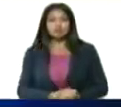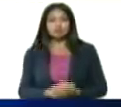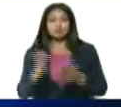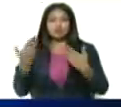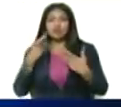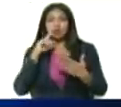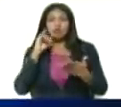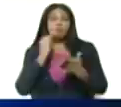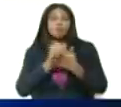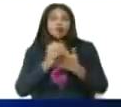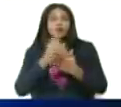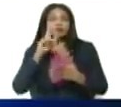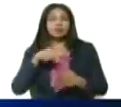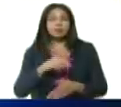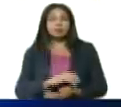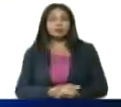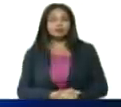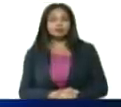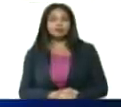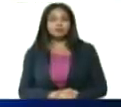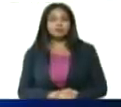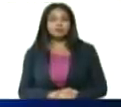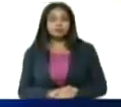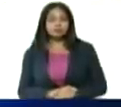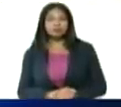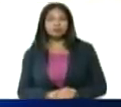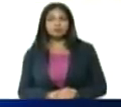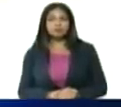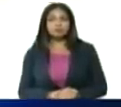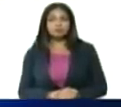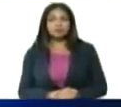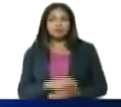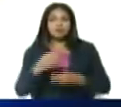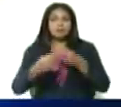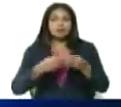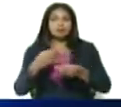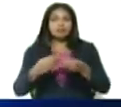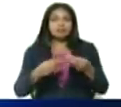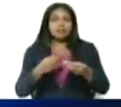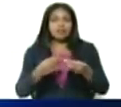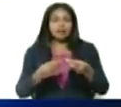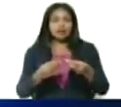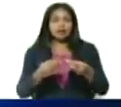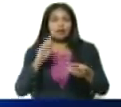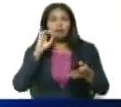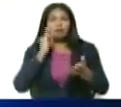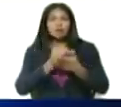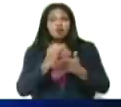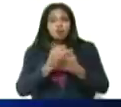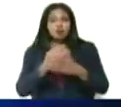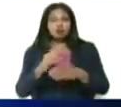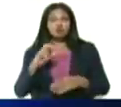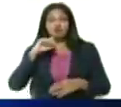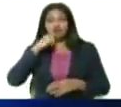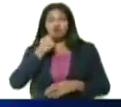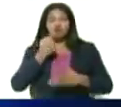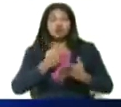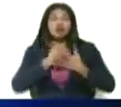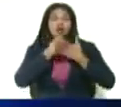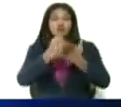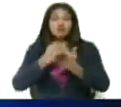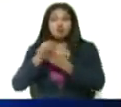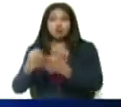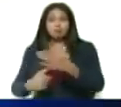pruebas PCR para la realización de pruebas PCR. Rusia está ayudando a más